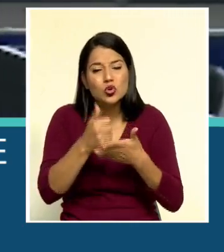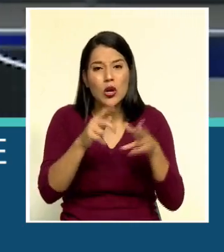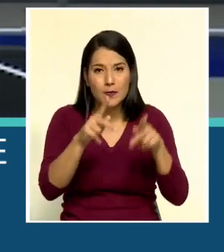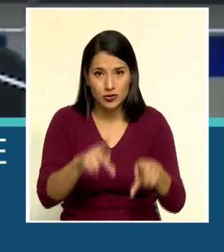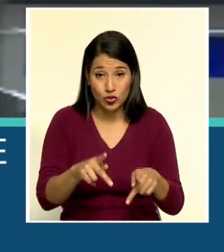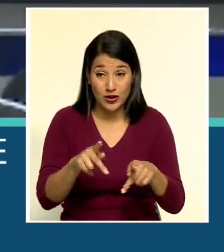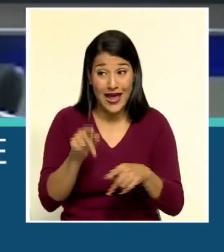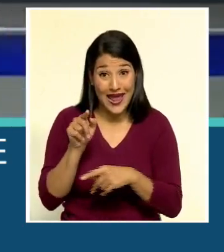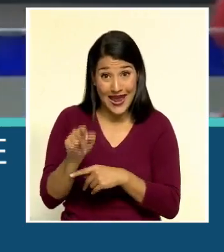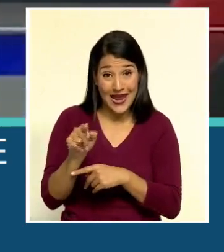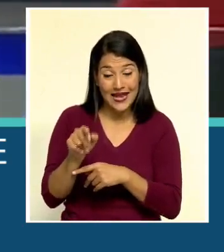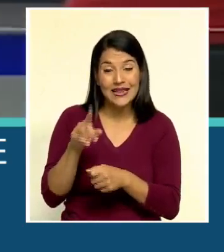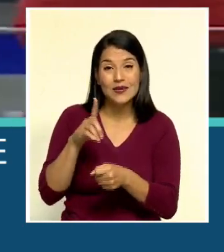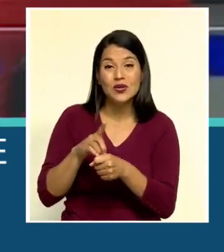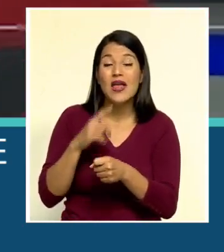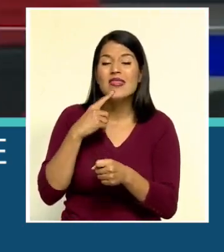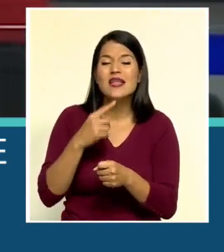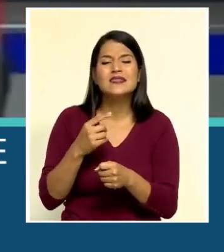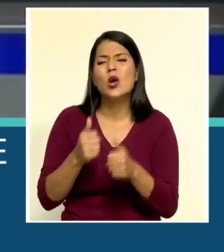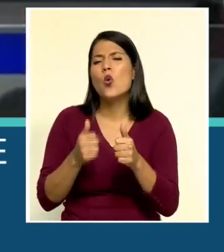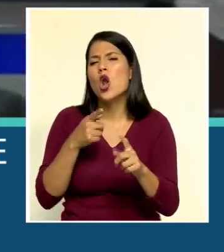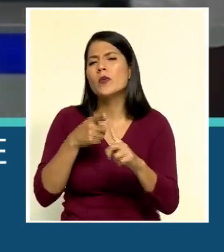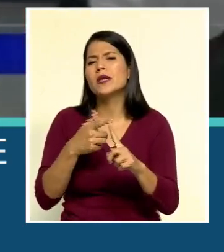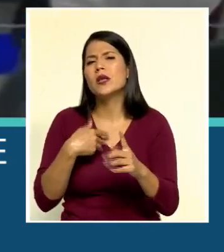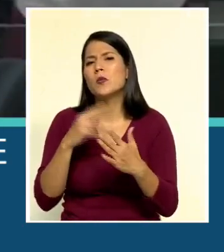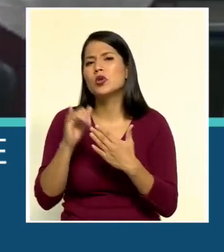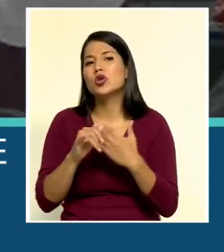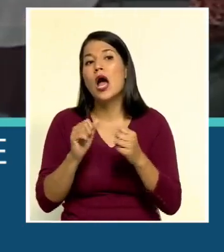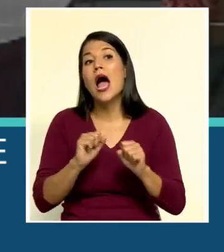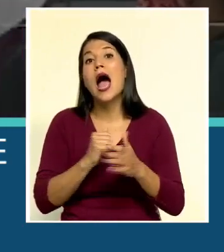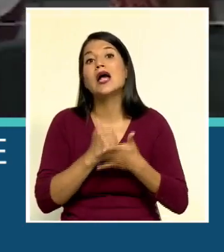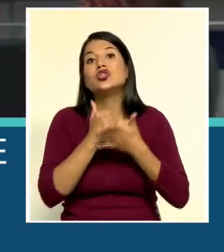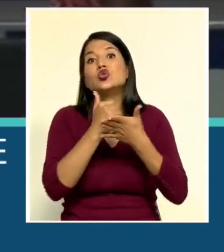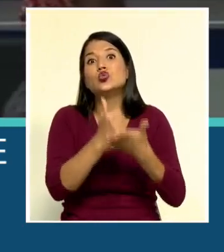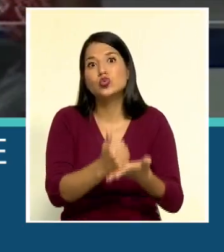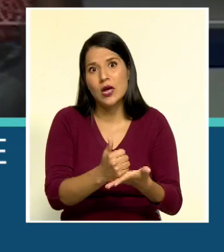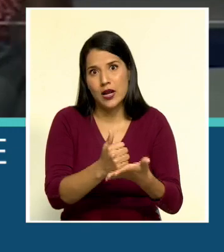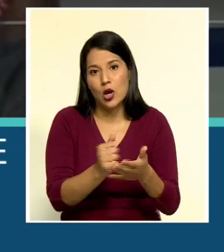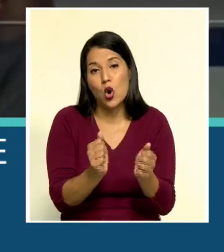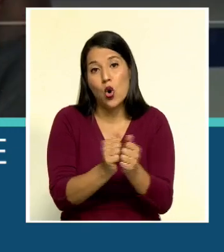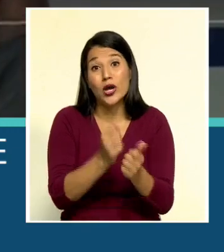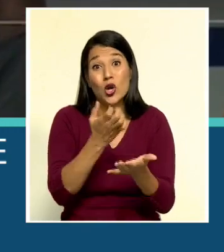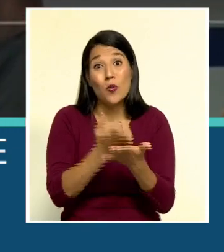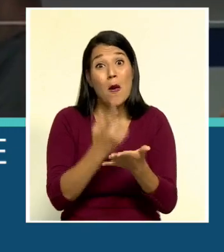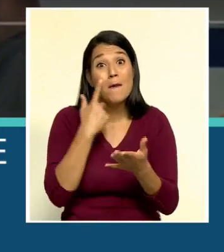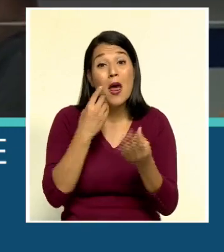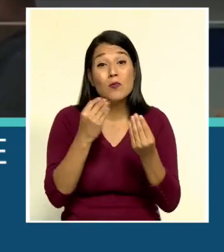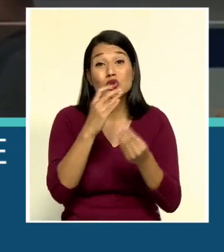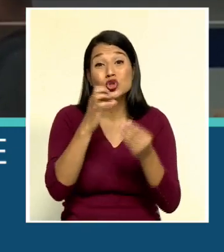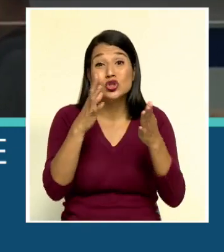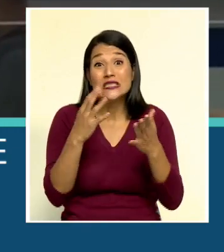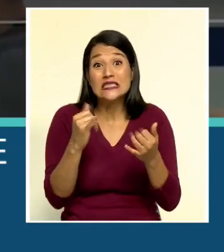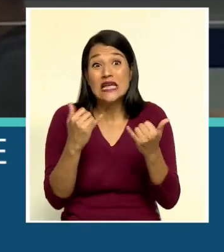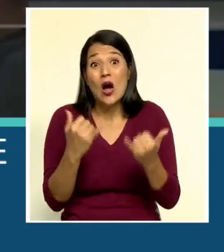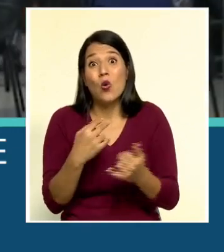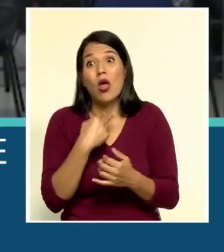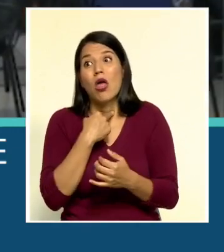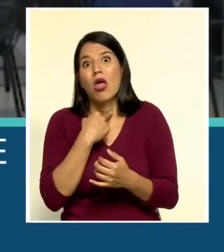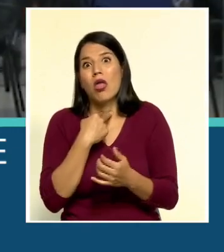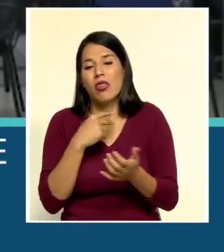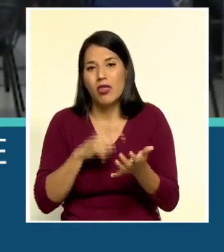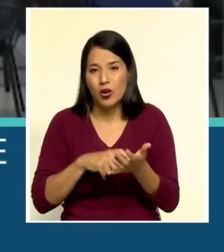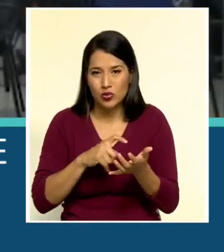liberacionista aseguró que el objetivo del proyecto es dar alivio financiero a miles de costarricenses que tienen un nivel de endeudamiento preocupante,